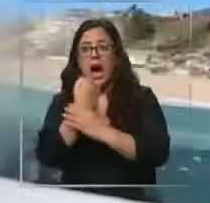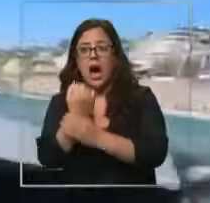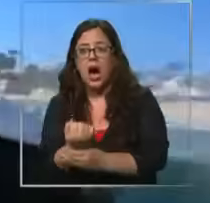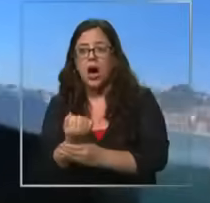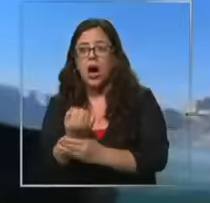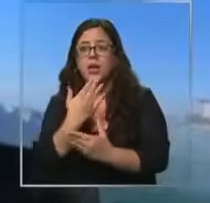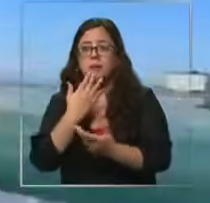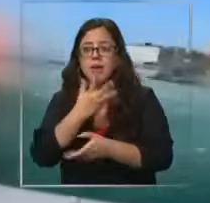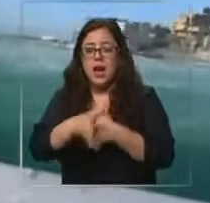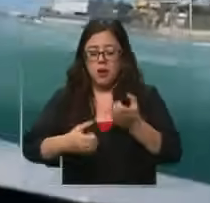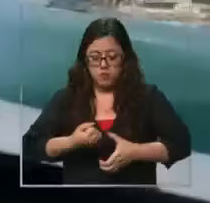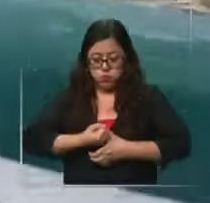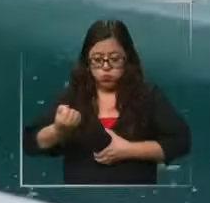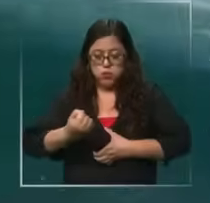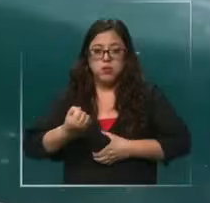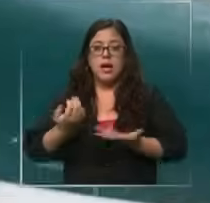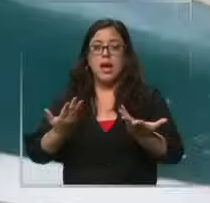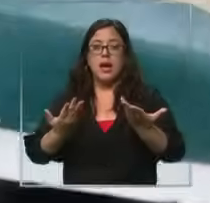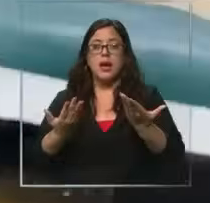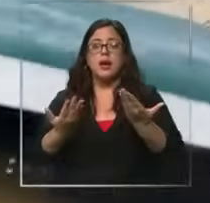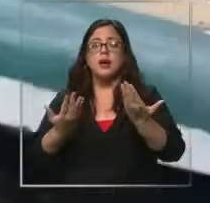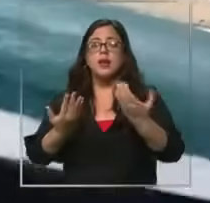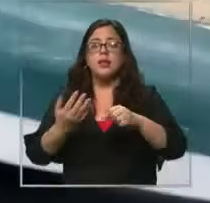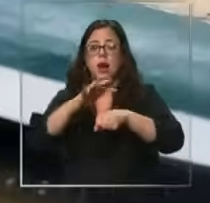subirla al helicóptero.